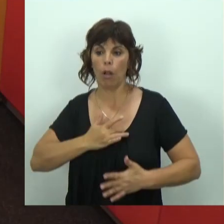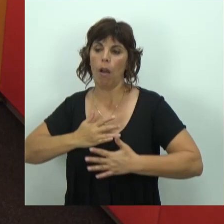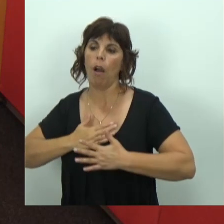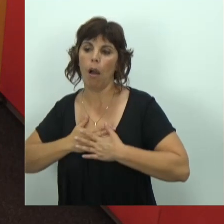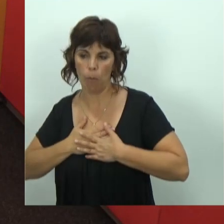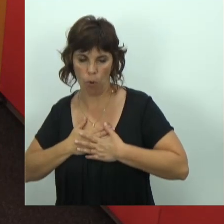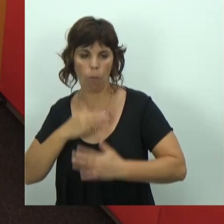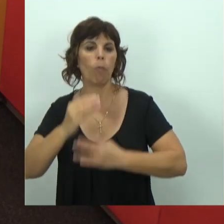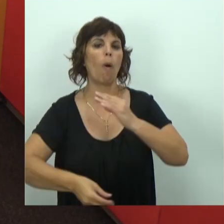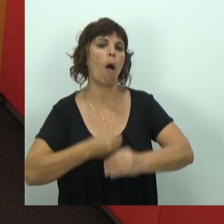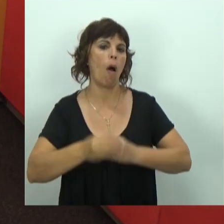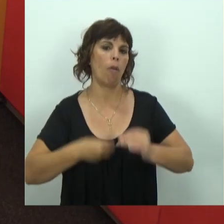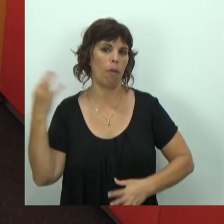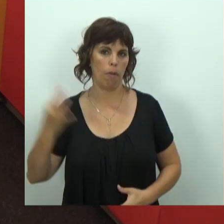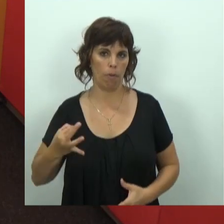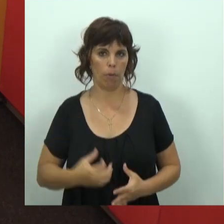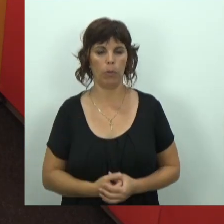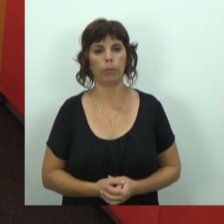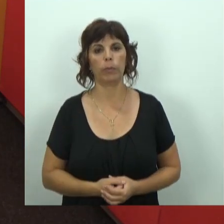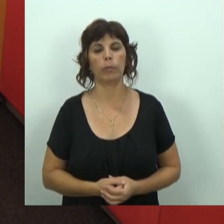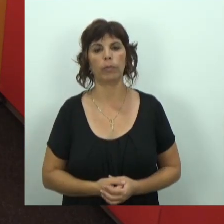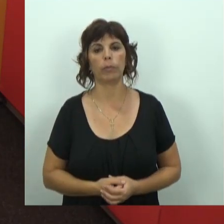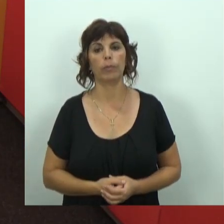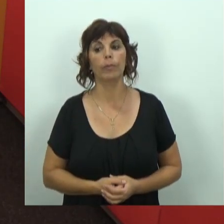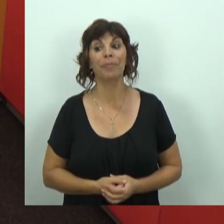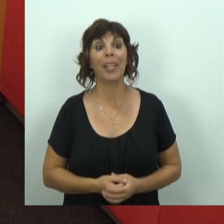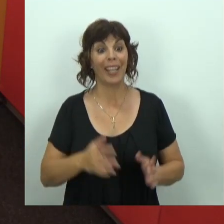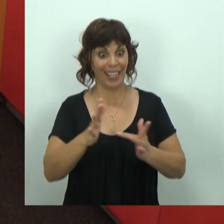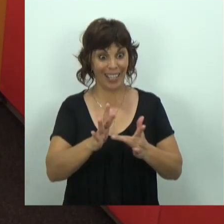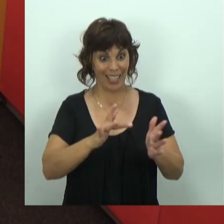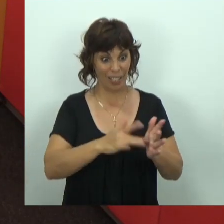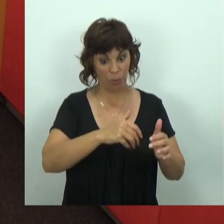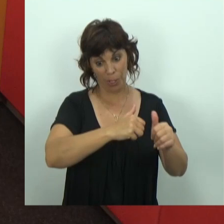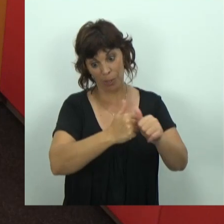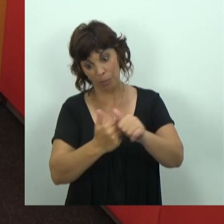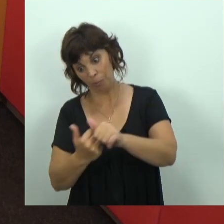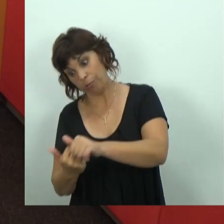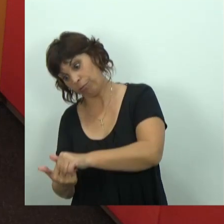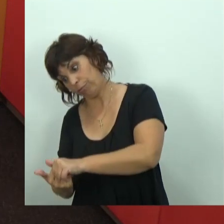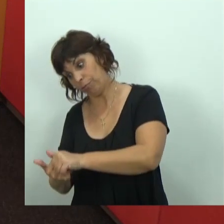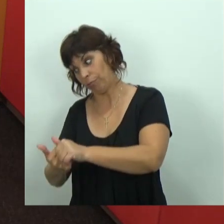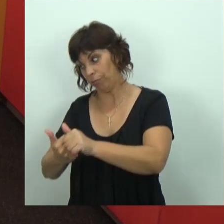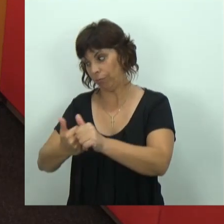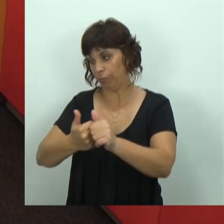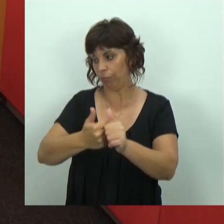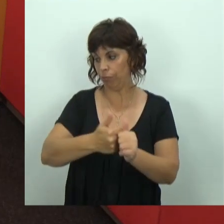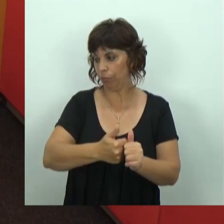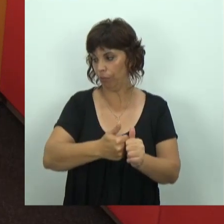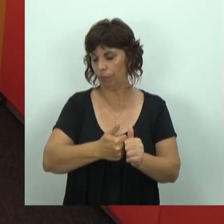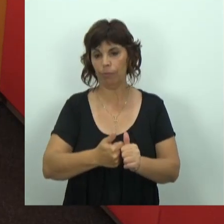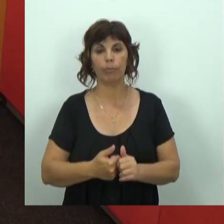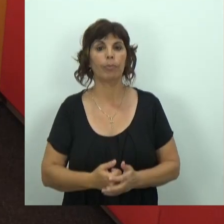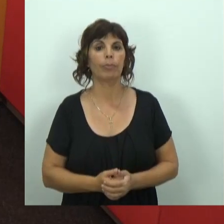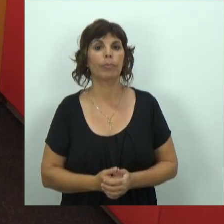Pero cuando ese hombre salió de las aguas, los discípulos de Juan, seguramente